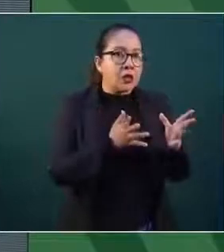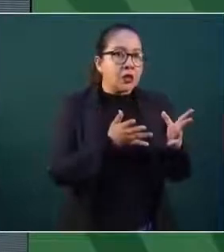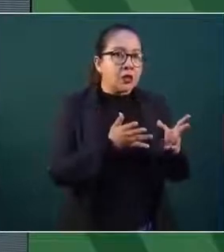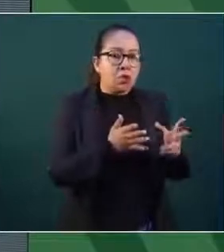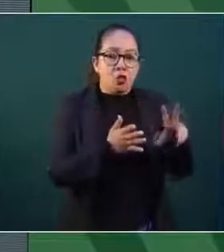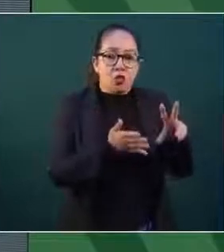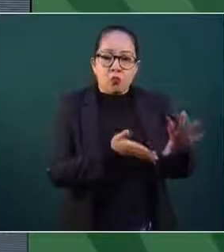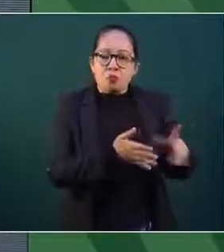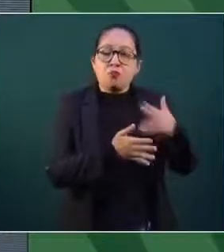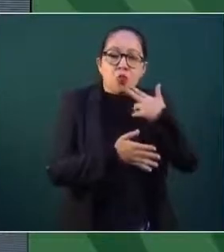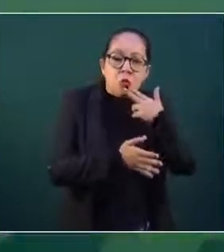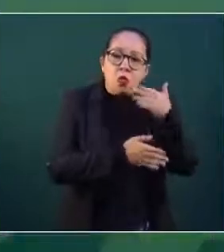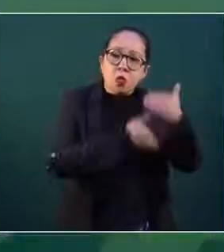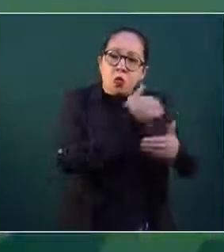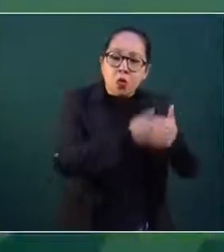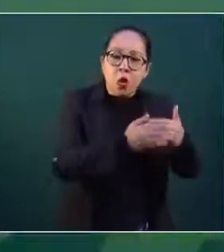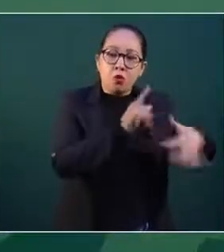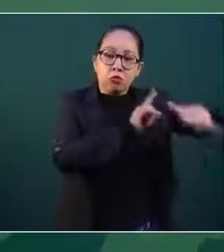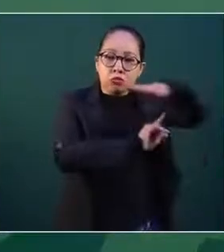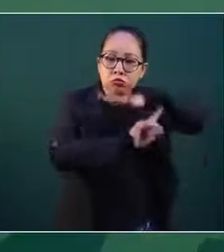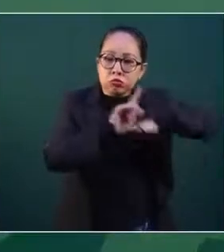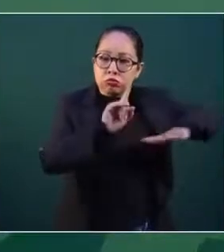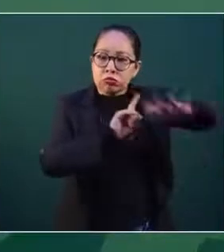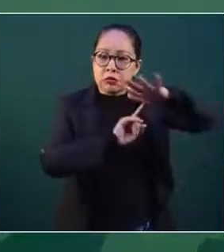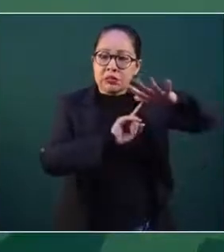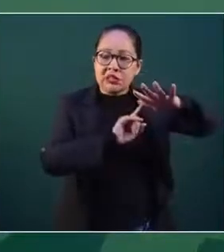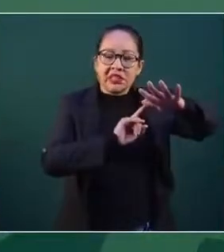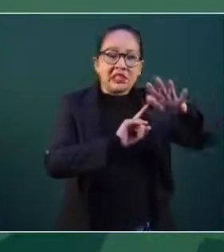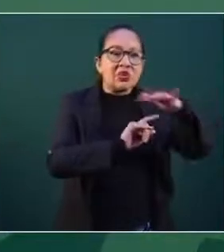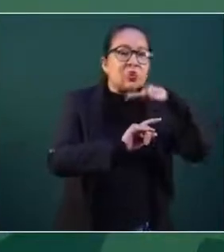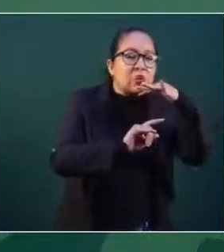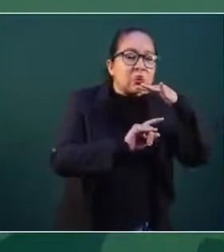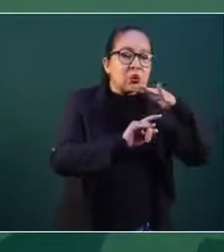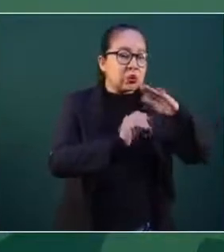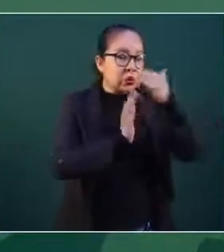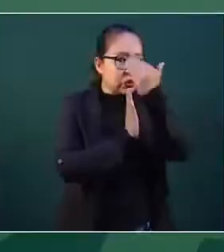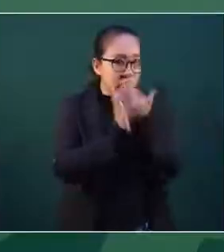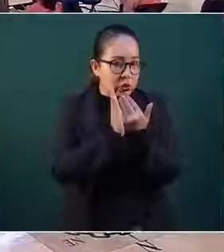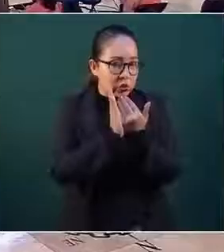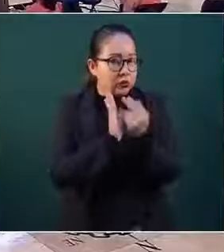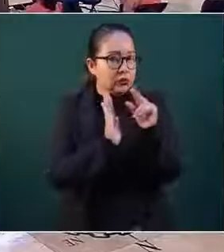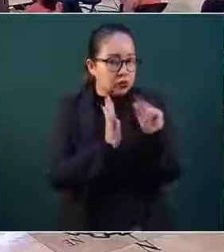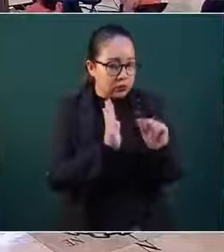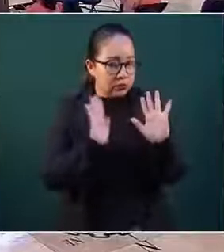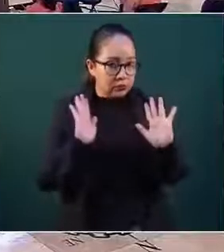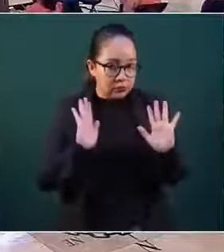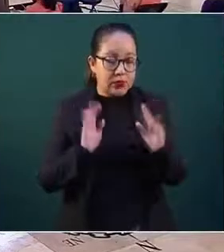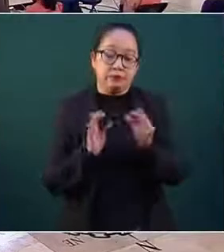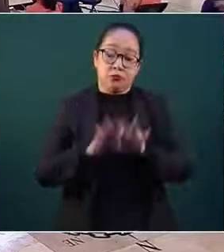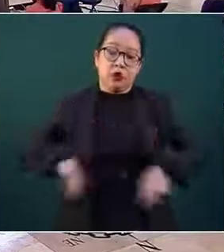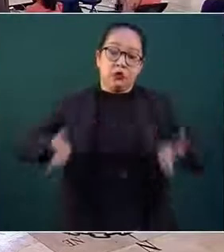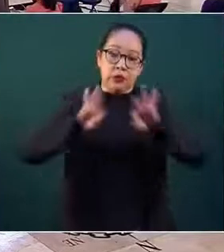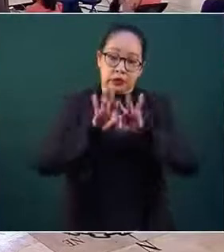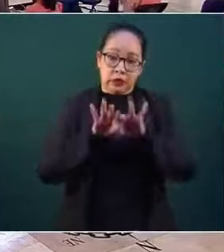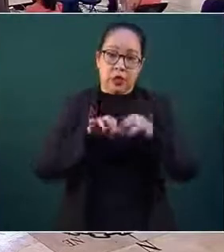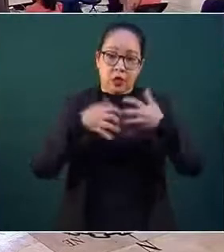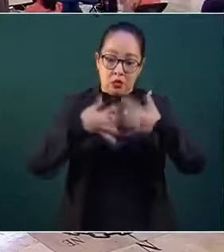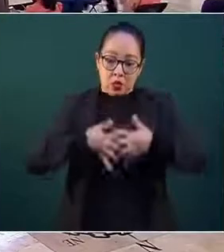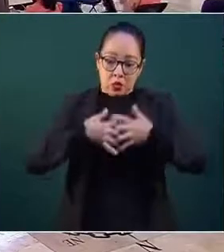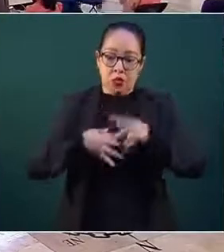es importante el que se dé mantenimiento a las plantas. El segundo